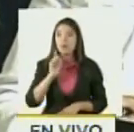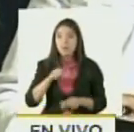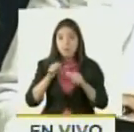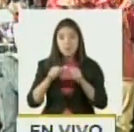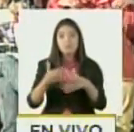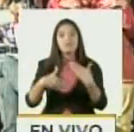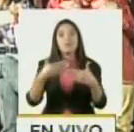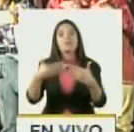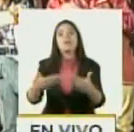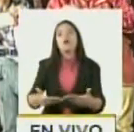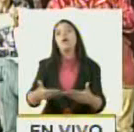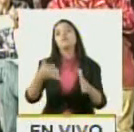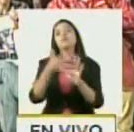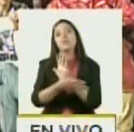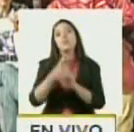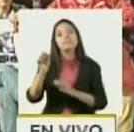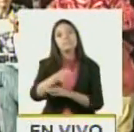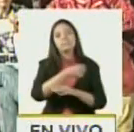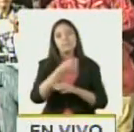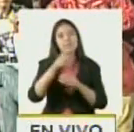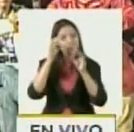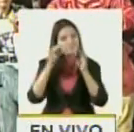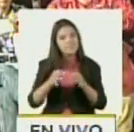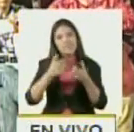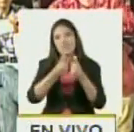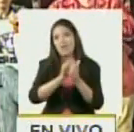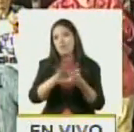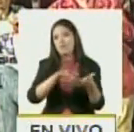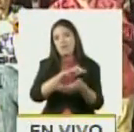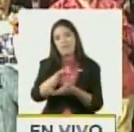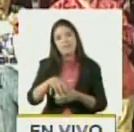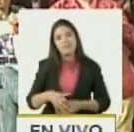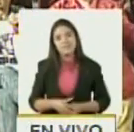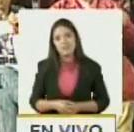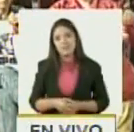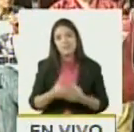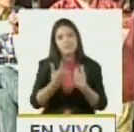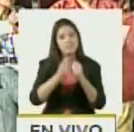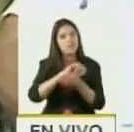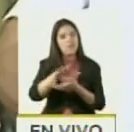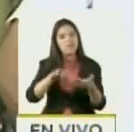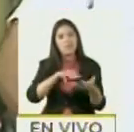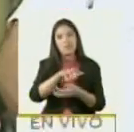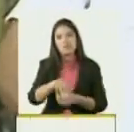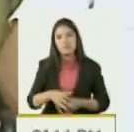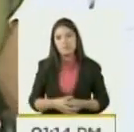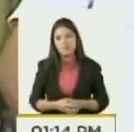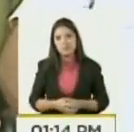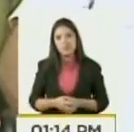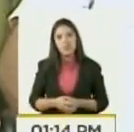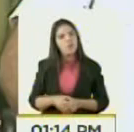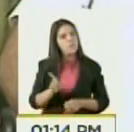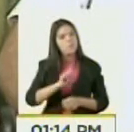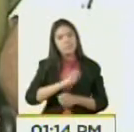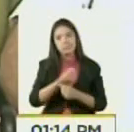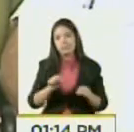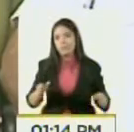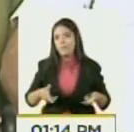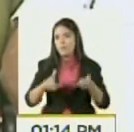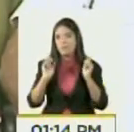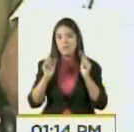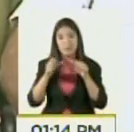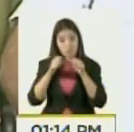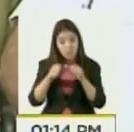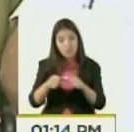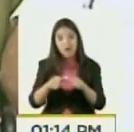avanzando en la derrota definitiva de la violencia, de la violencia. No podemos permitir que